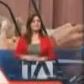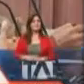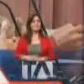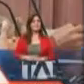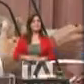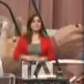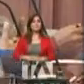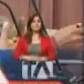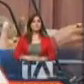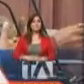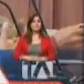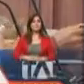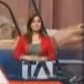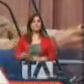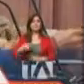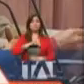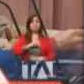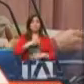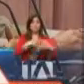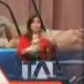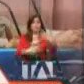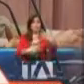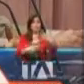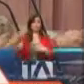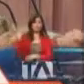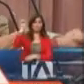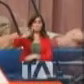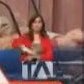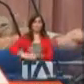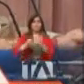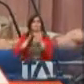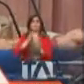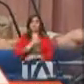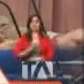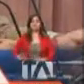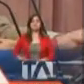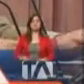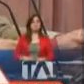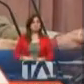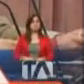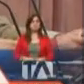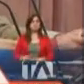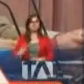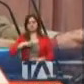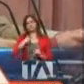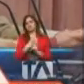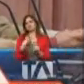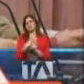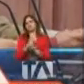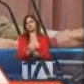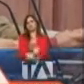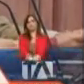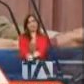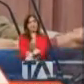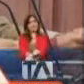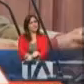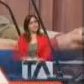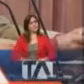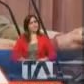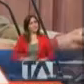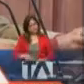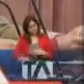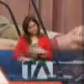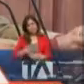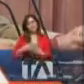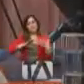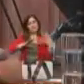Decir a las 7 preguntas, sí, compañero presidente, somos los verdaderos soldados que vamos a defender el verdadero